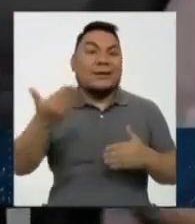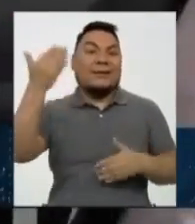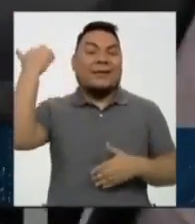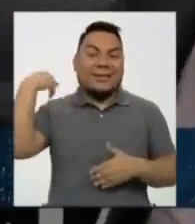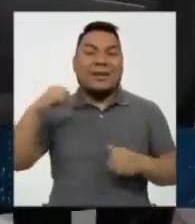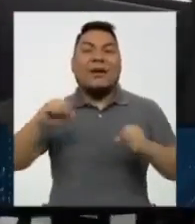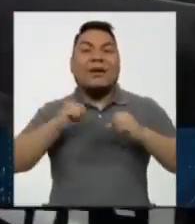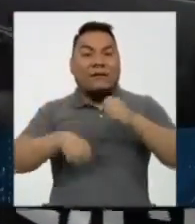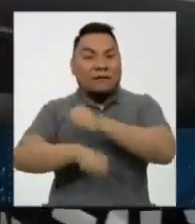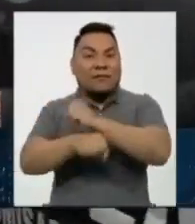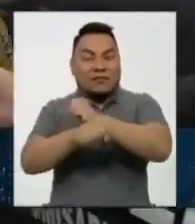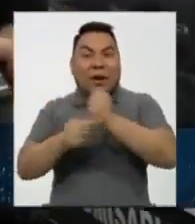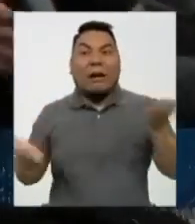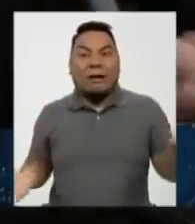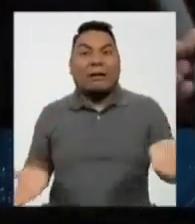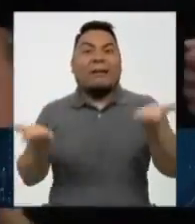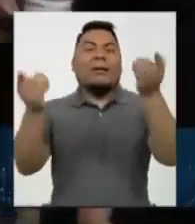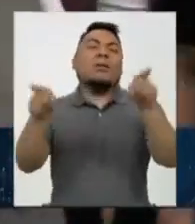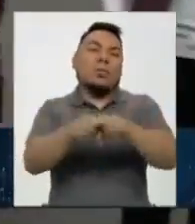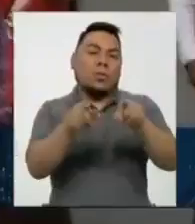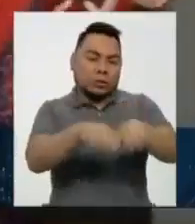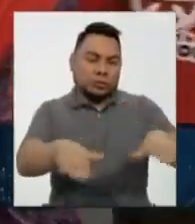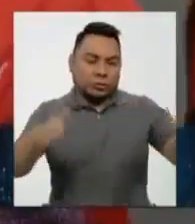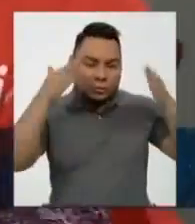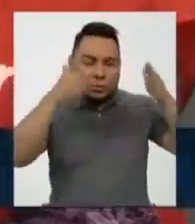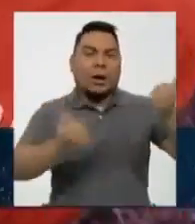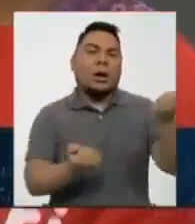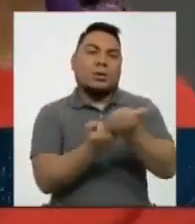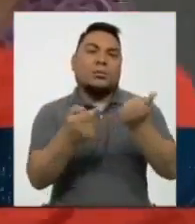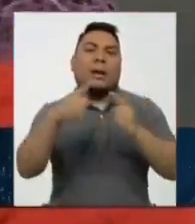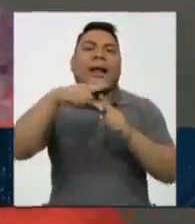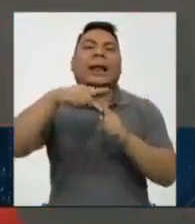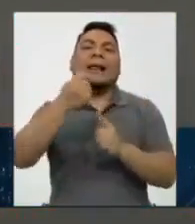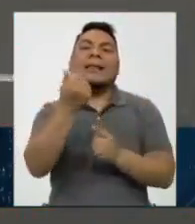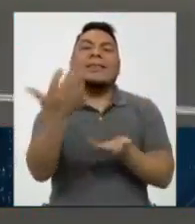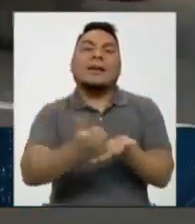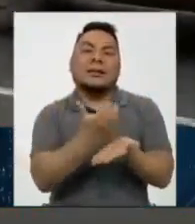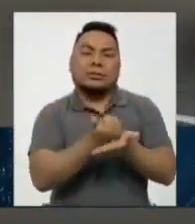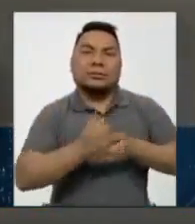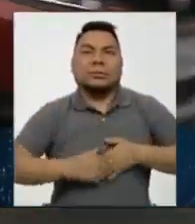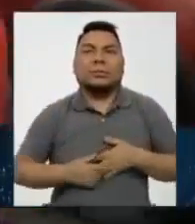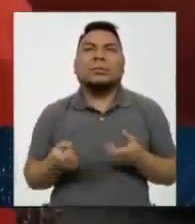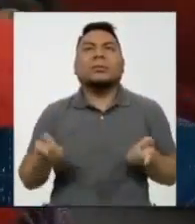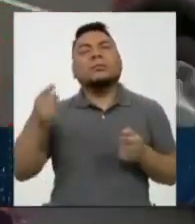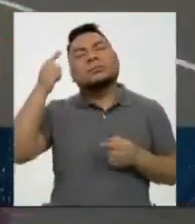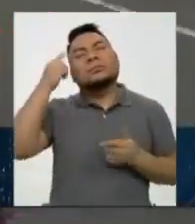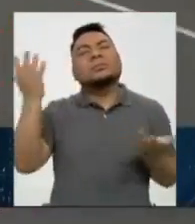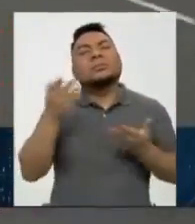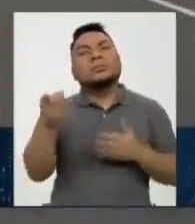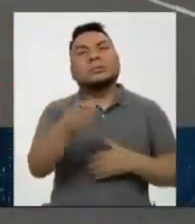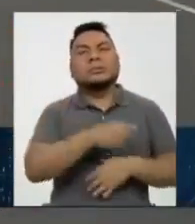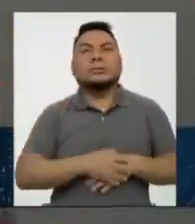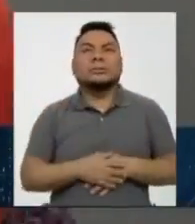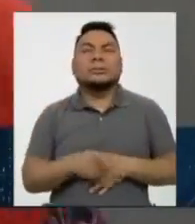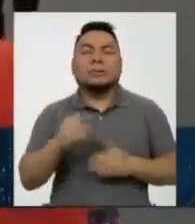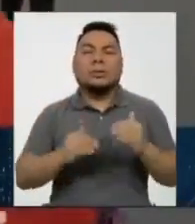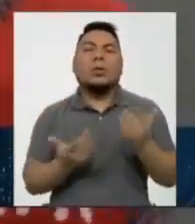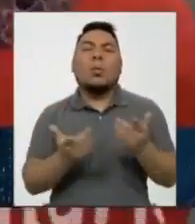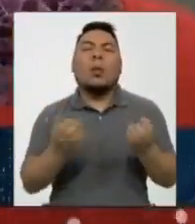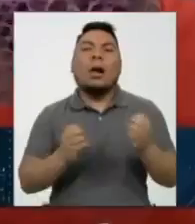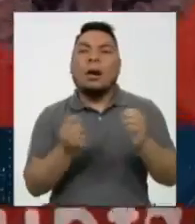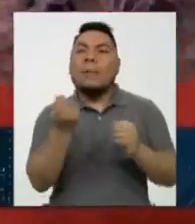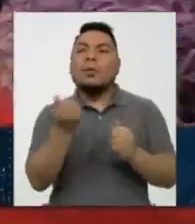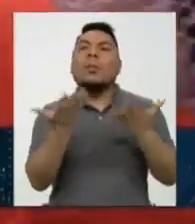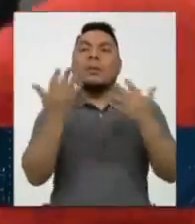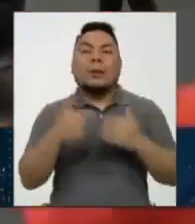por el fútbol y ahora vamos a hacerlo también por los niños de la Teletón. Muy concretamente, Gustavo, ¿cuál es la meta de este año? Superar lo que alcanzamos el año pasado